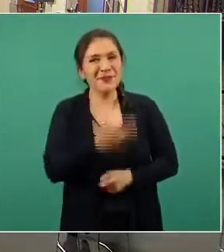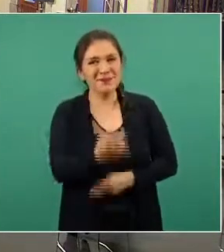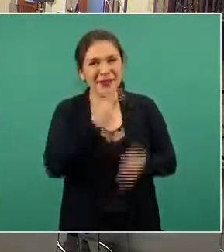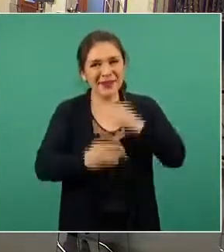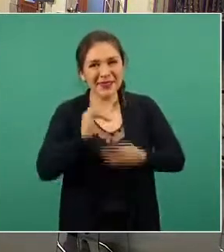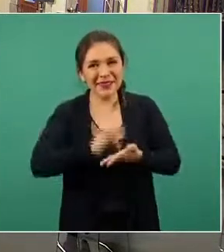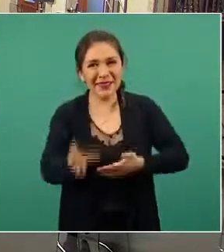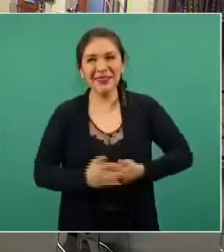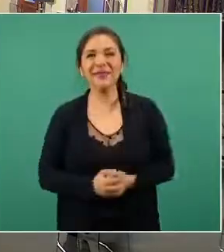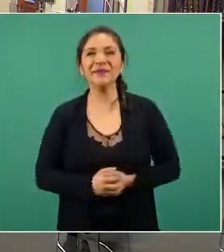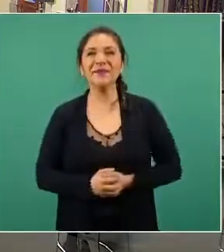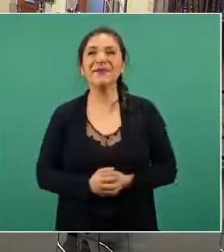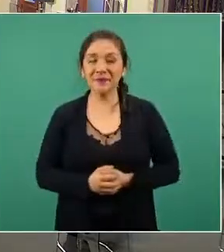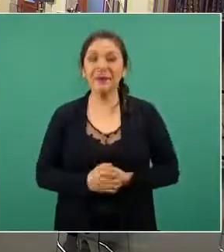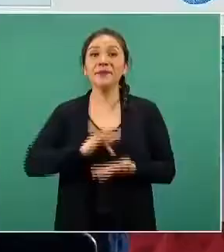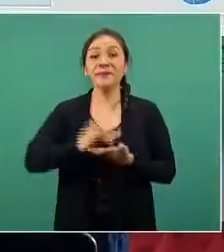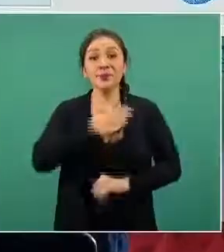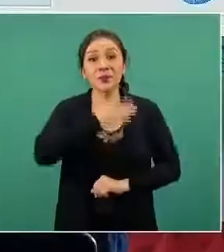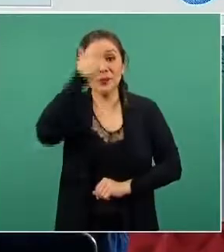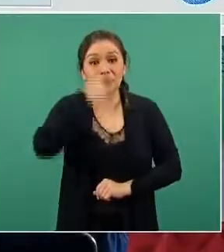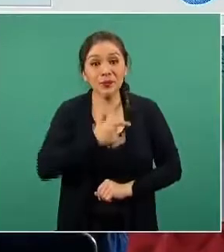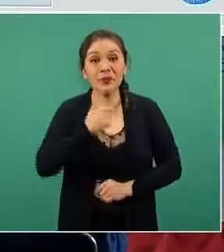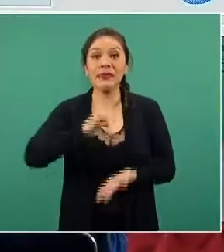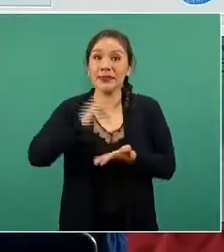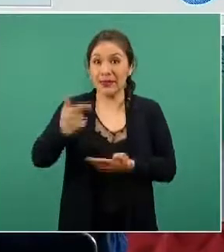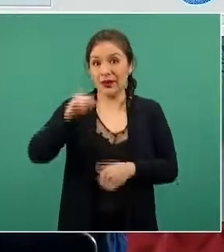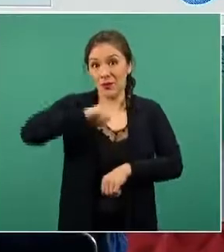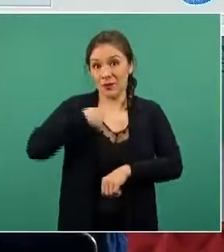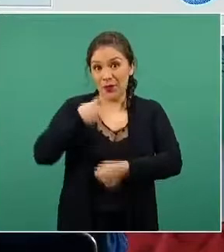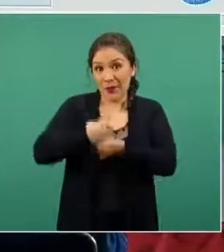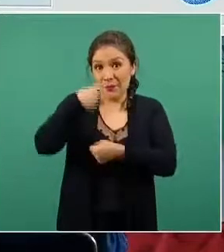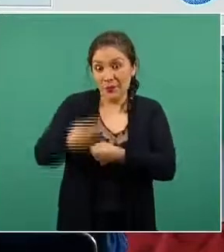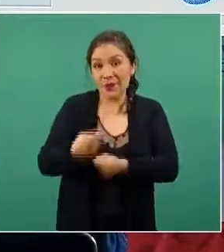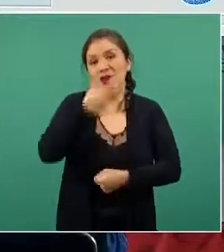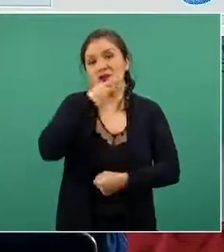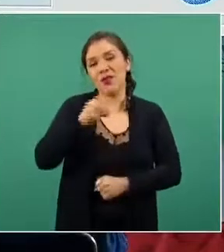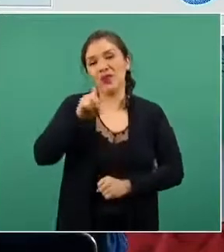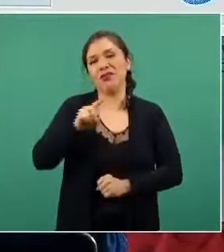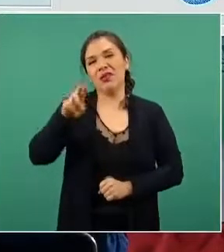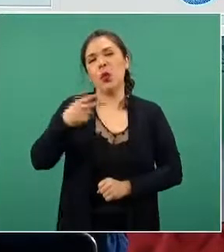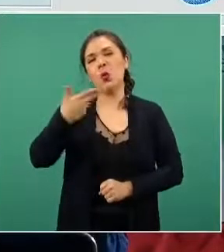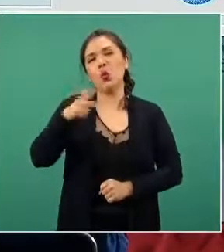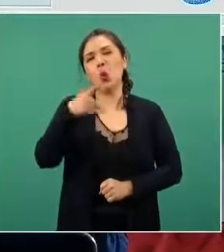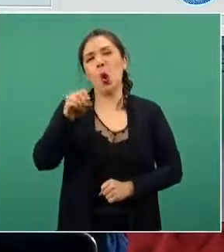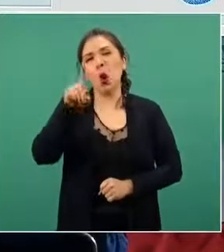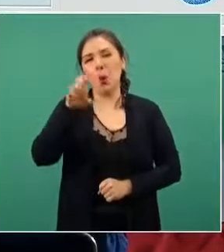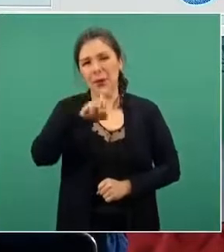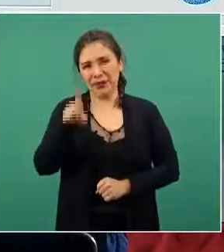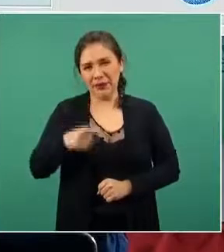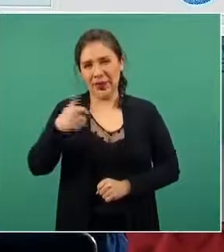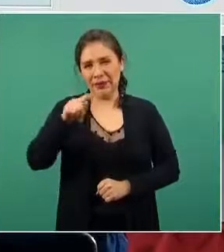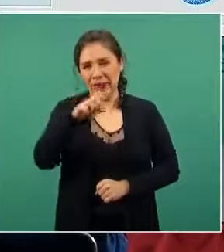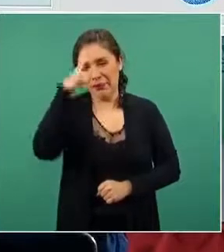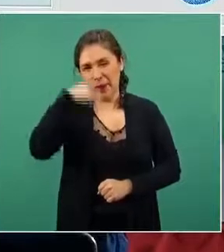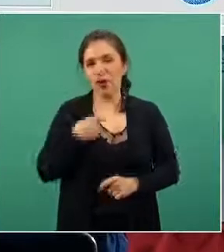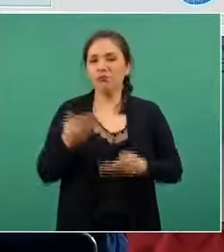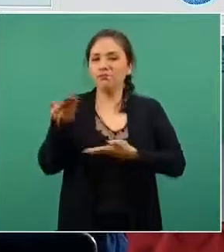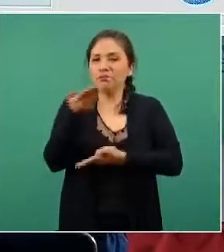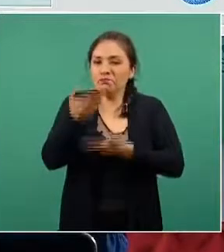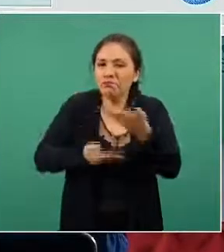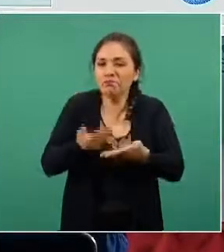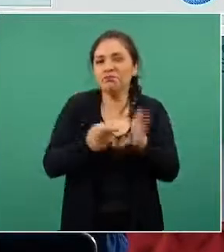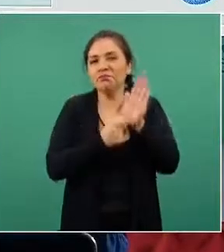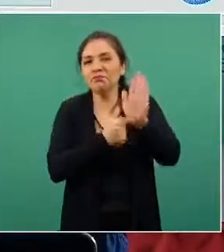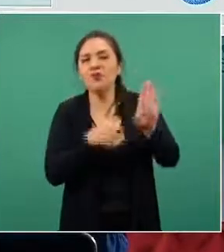gracias. Muchas gracias, buenas noches. Agradezco la invitación del doctor Hugo López-Gatell para presentarles y compartirles